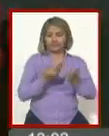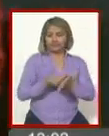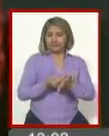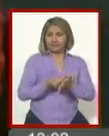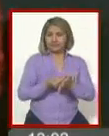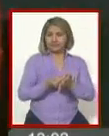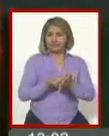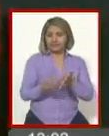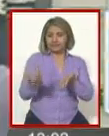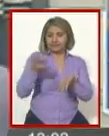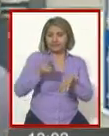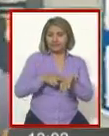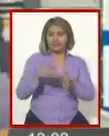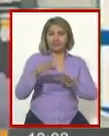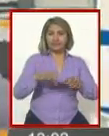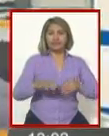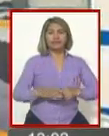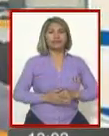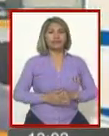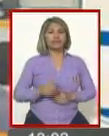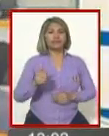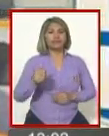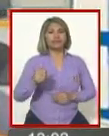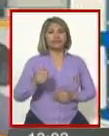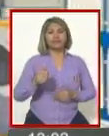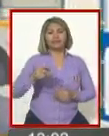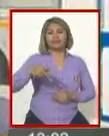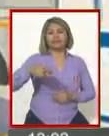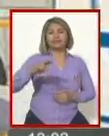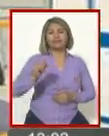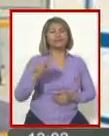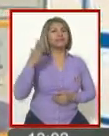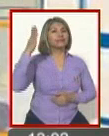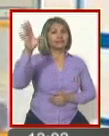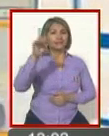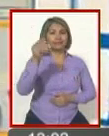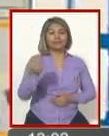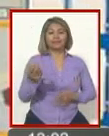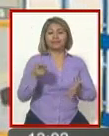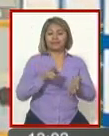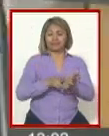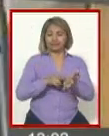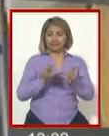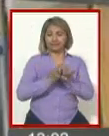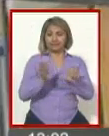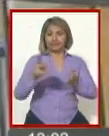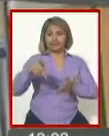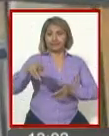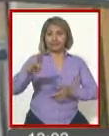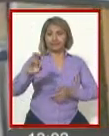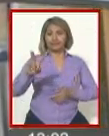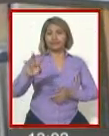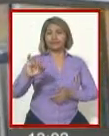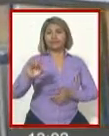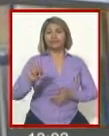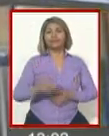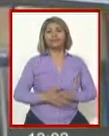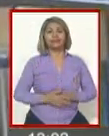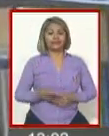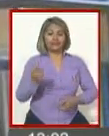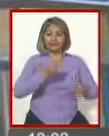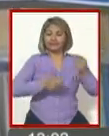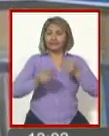fondos de las dos firmas que operan en el rubro, AFP Previsión y Futuro de Bolivia, a la firma pública. Previsión tiene una cartera